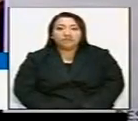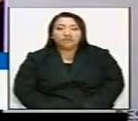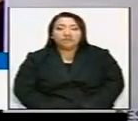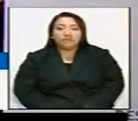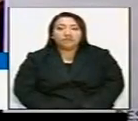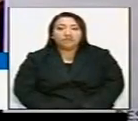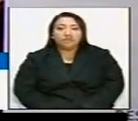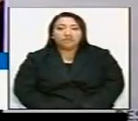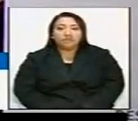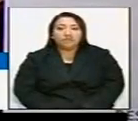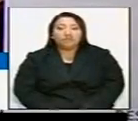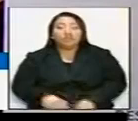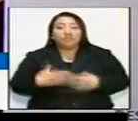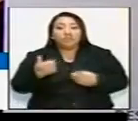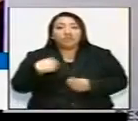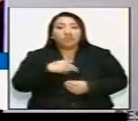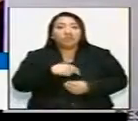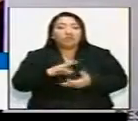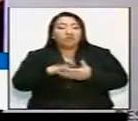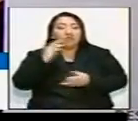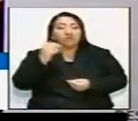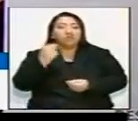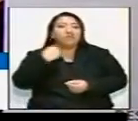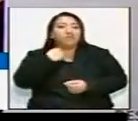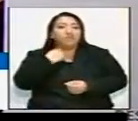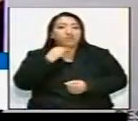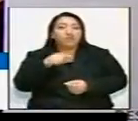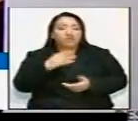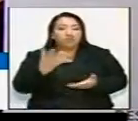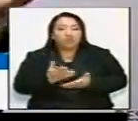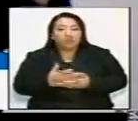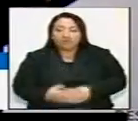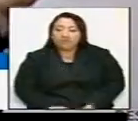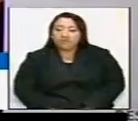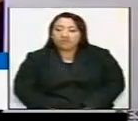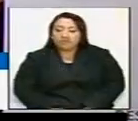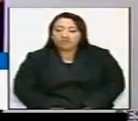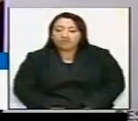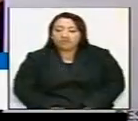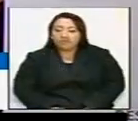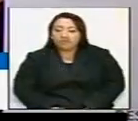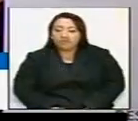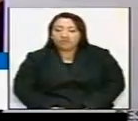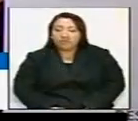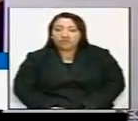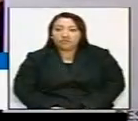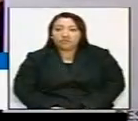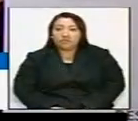mucho de esas fallas que hemos tenido, más que de los éxitos.